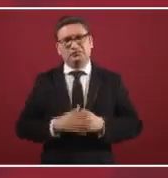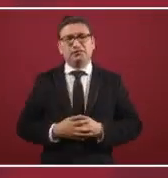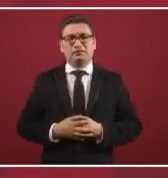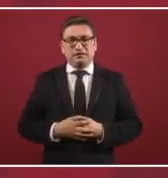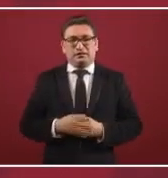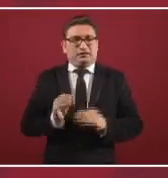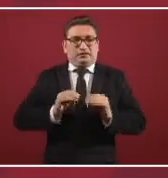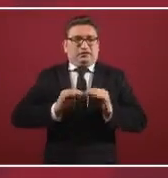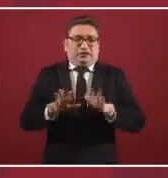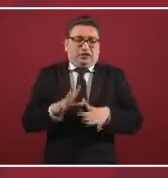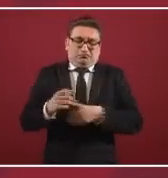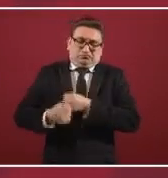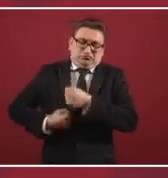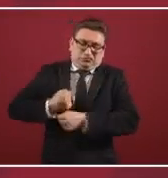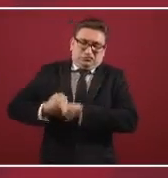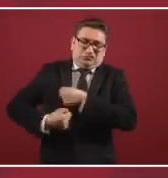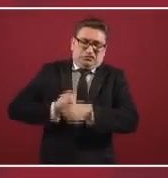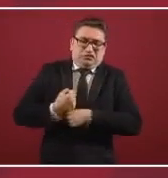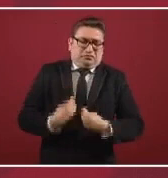tiene que ver con los años,